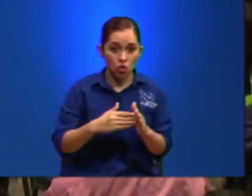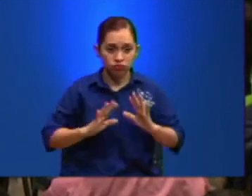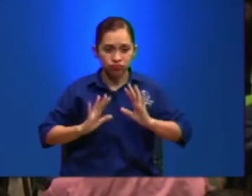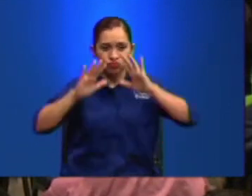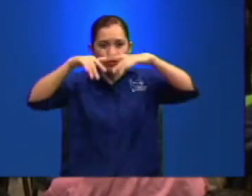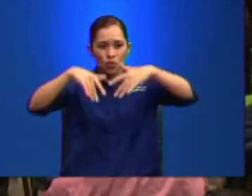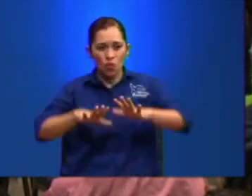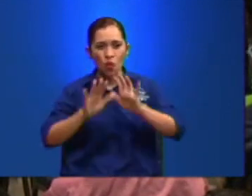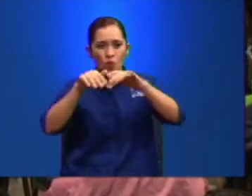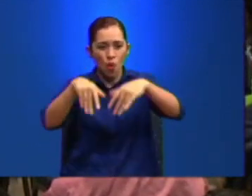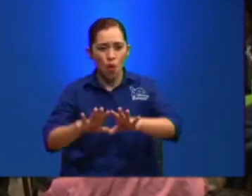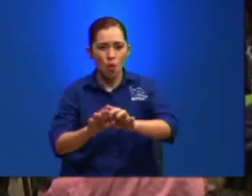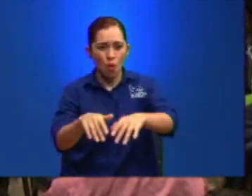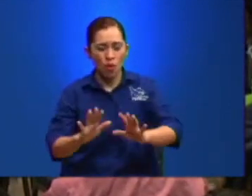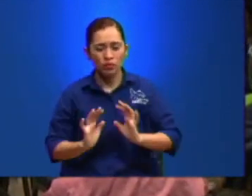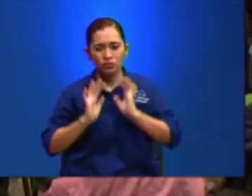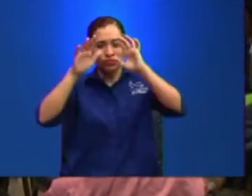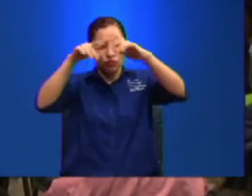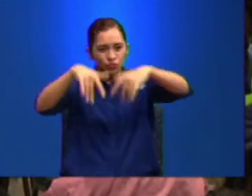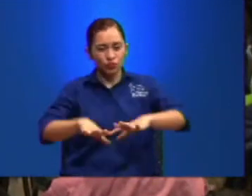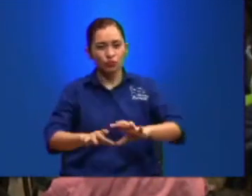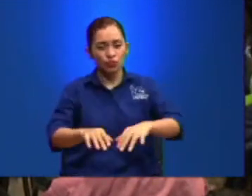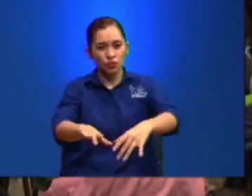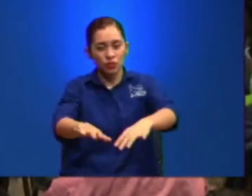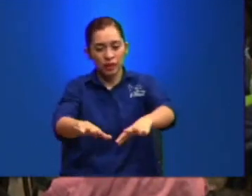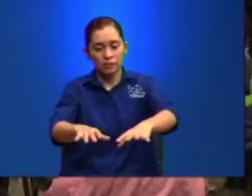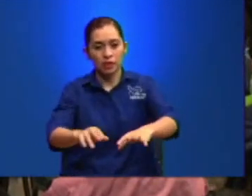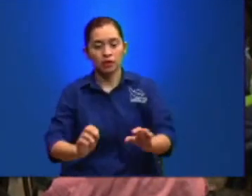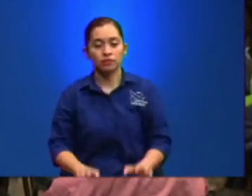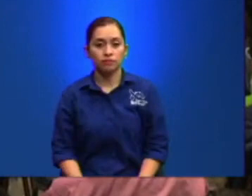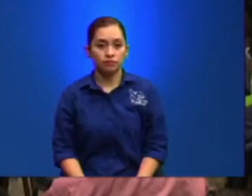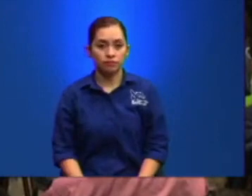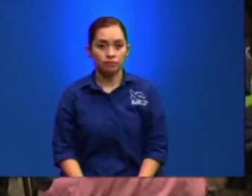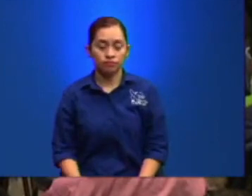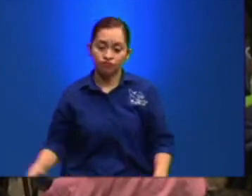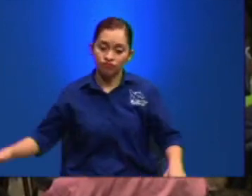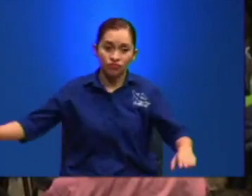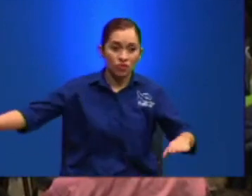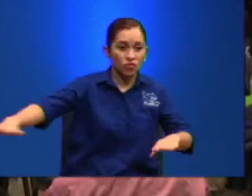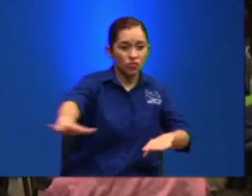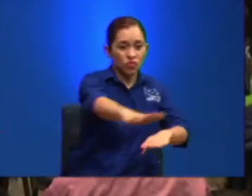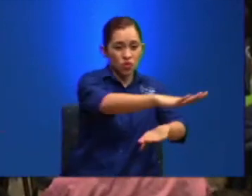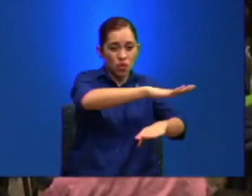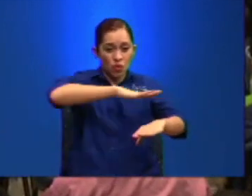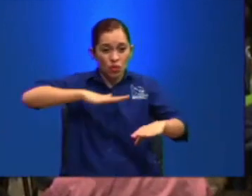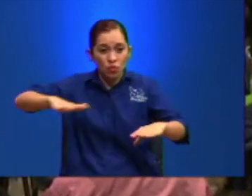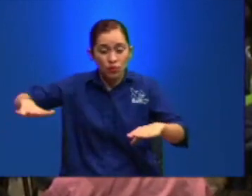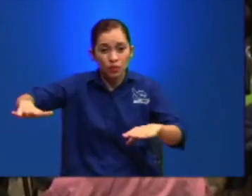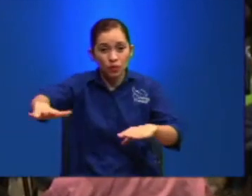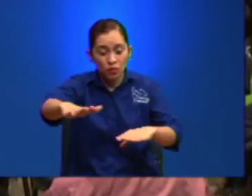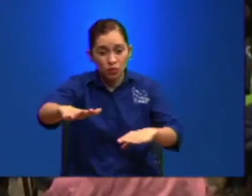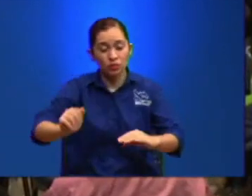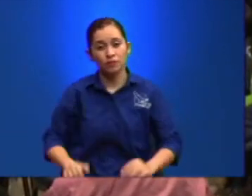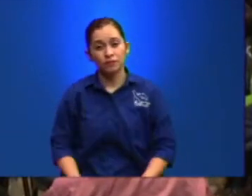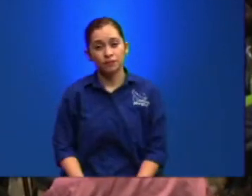sobrevivió pues ese plano que la culpa al hermano